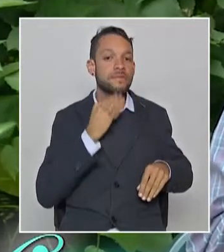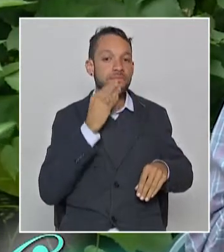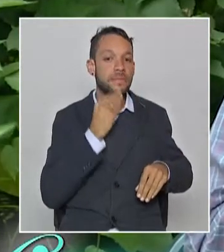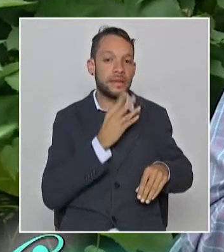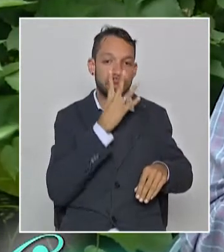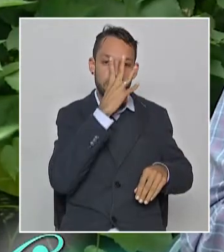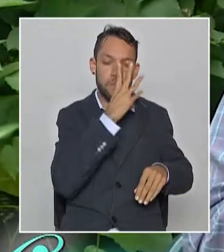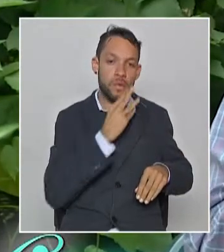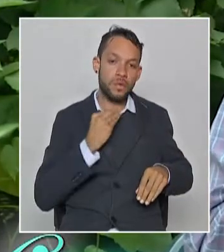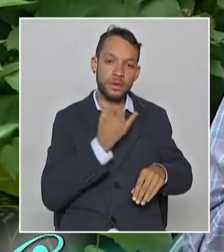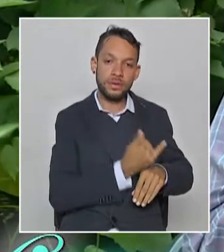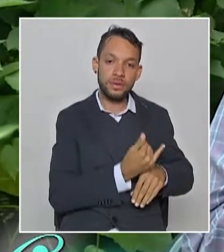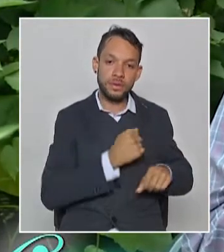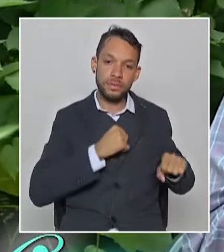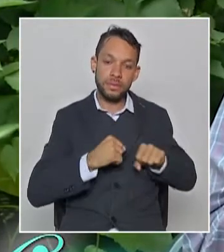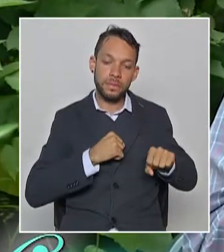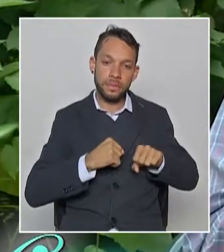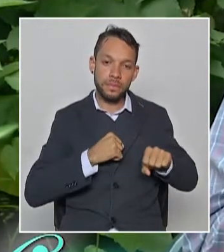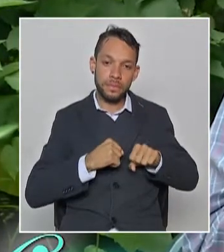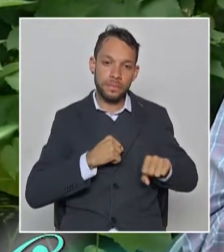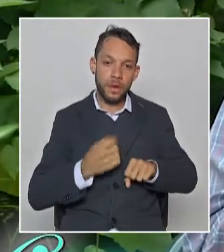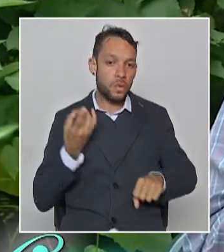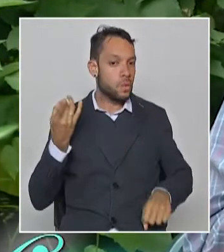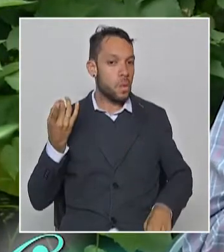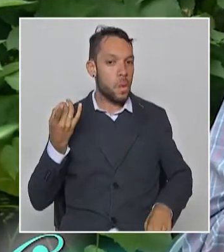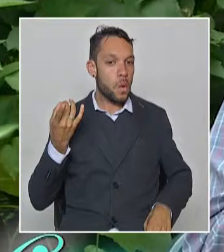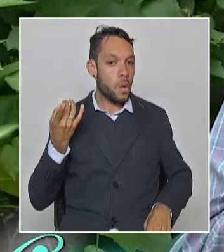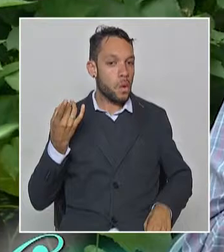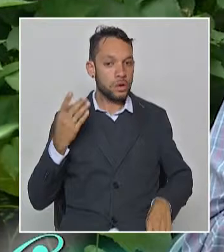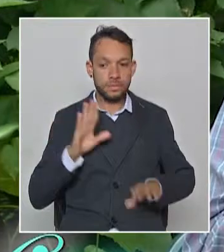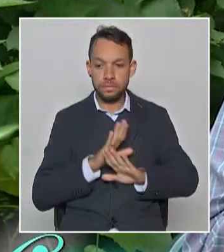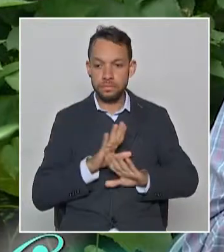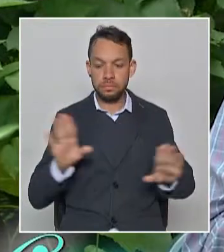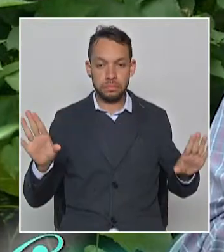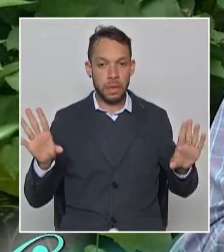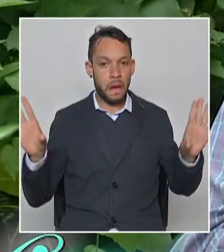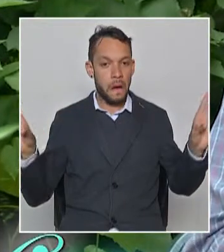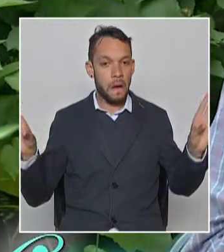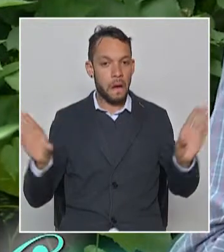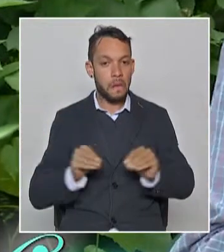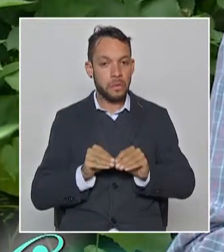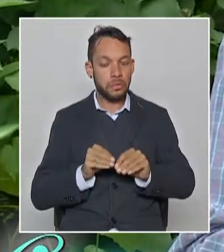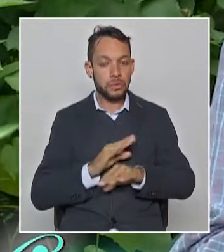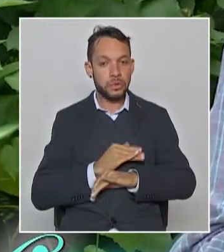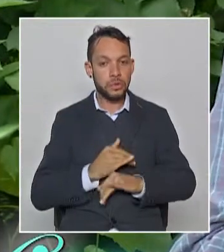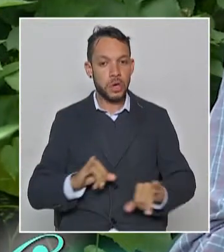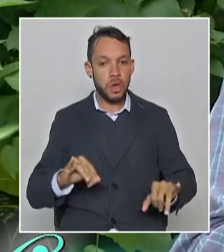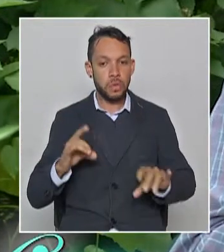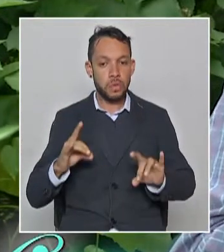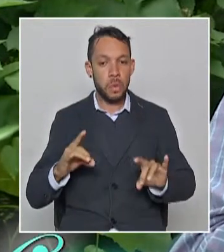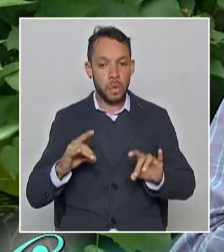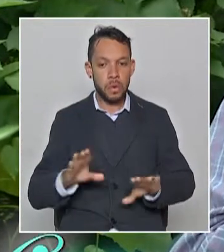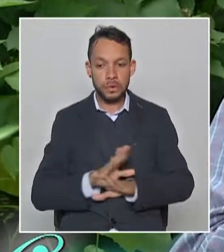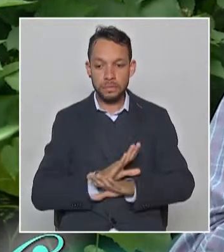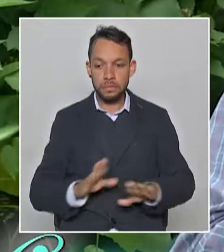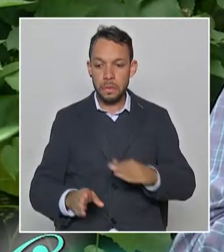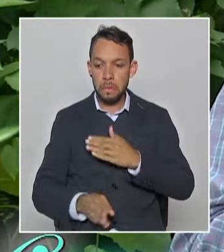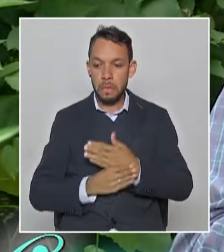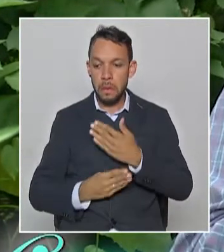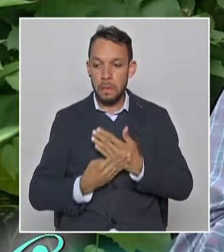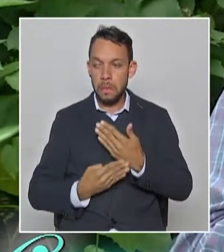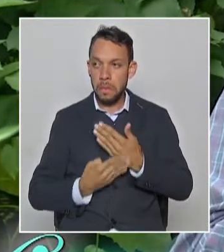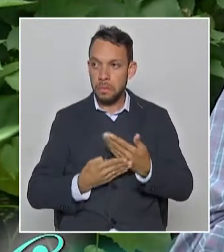positiva, en el sentido de que el dolor casi a la hora desapareció. En el momento